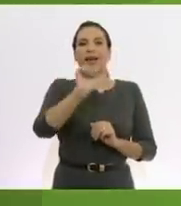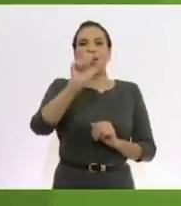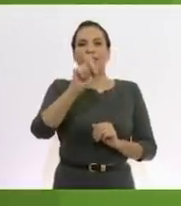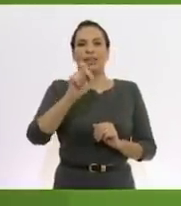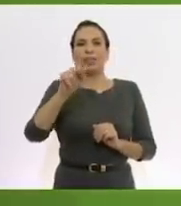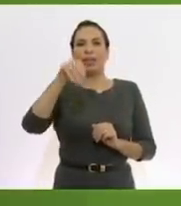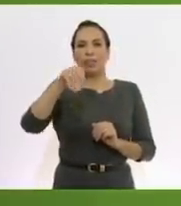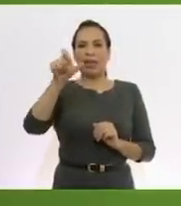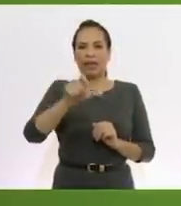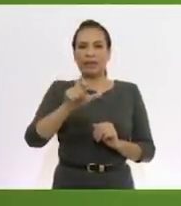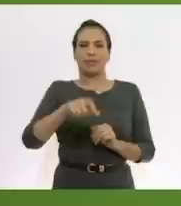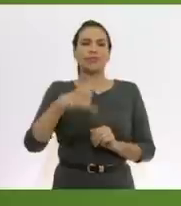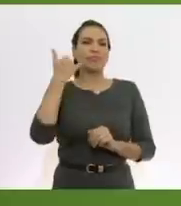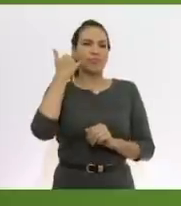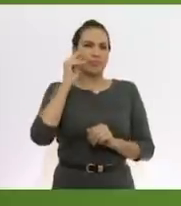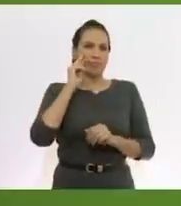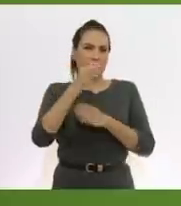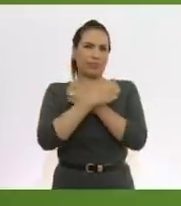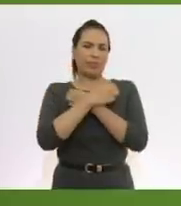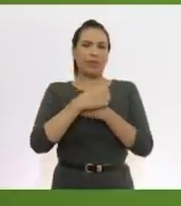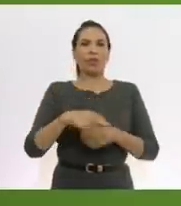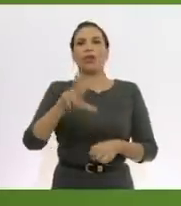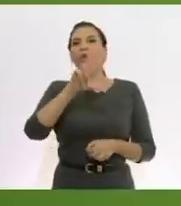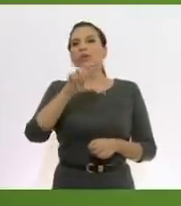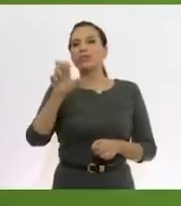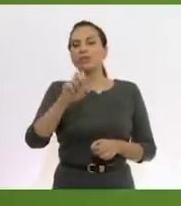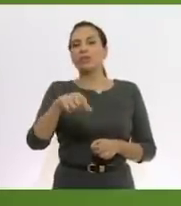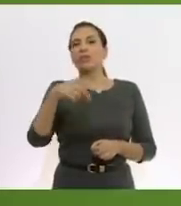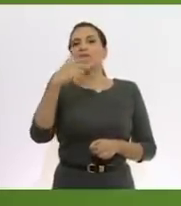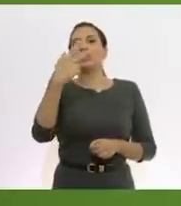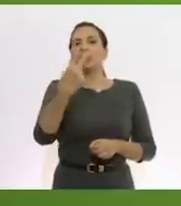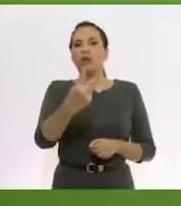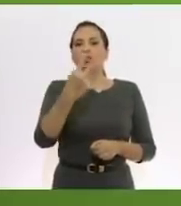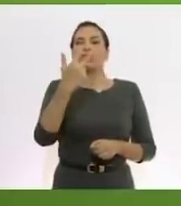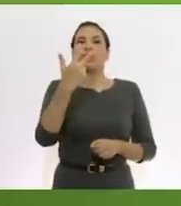@CEPMX, teléfonos Educatel